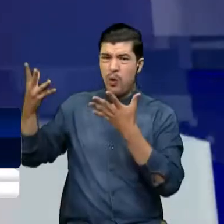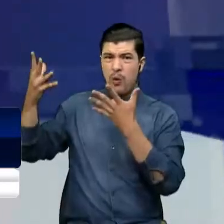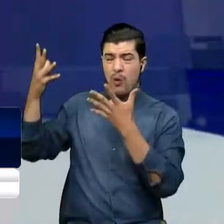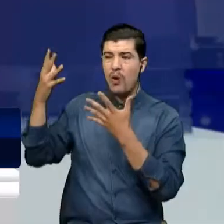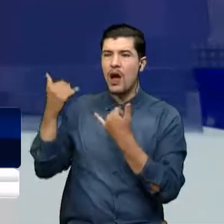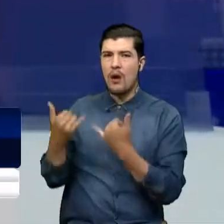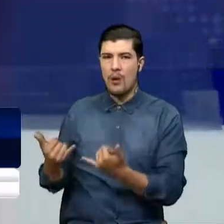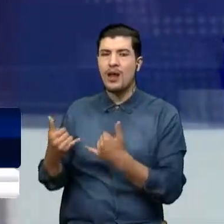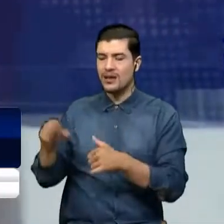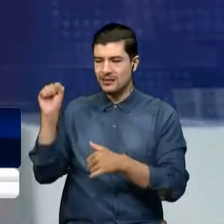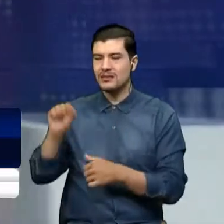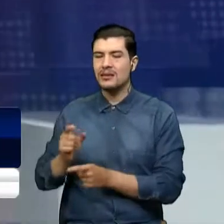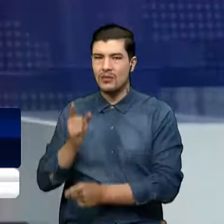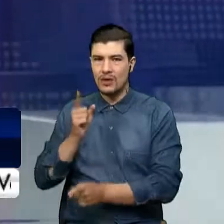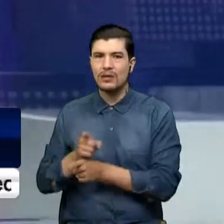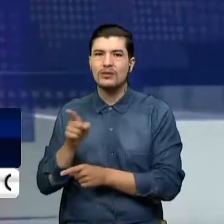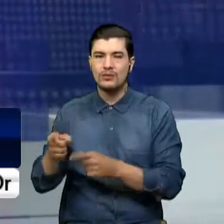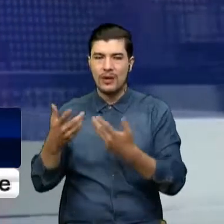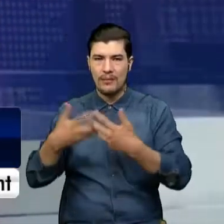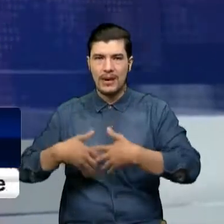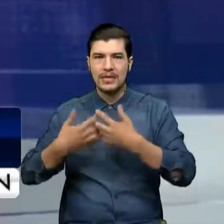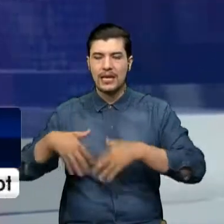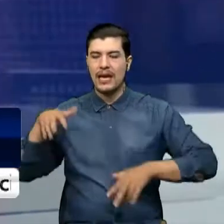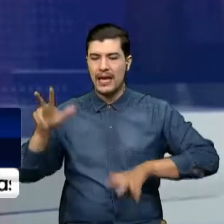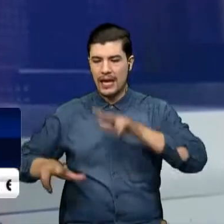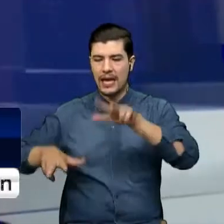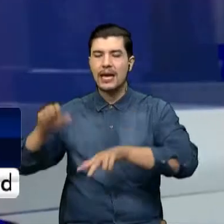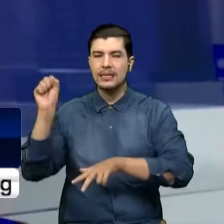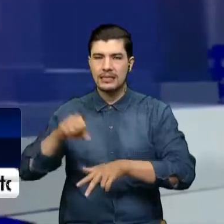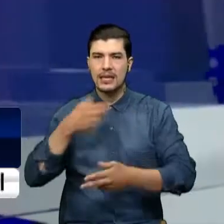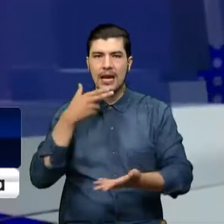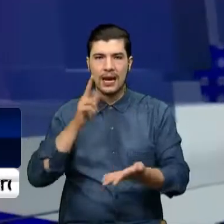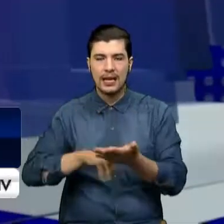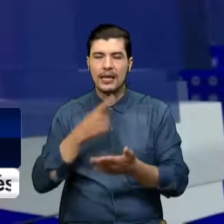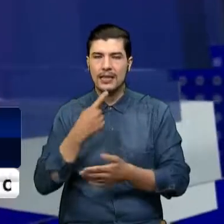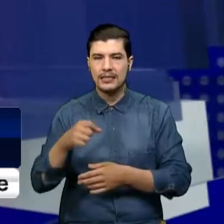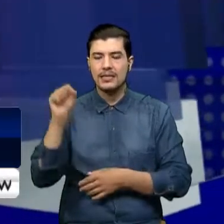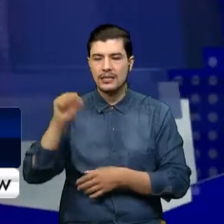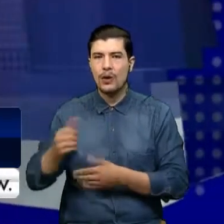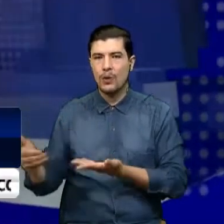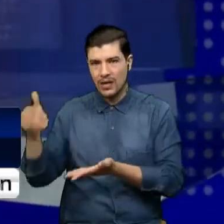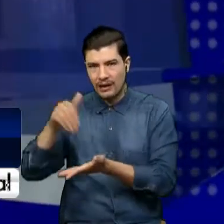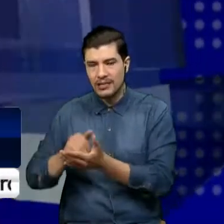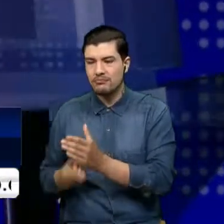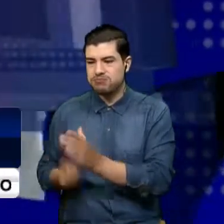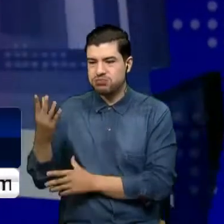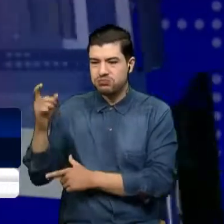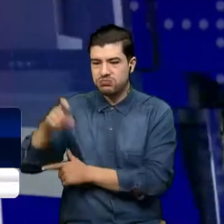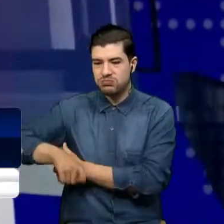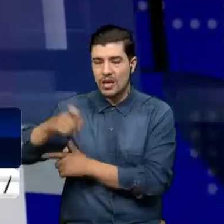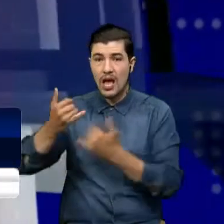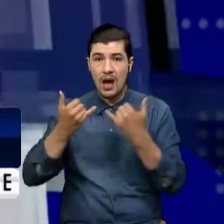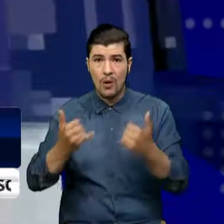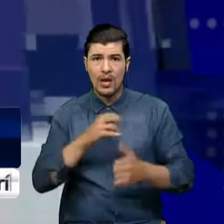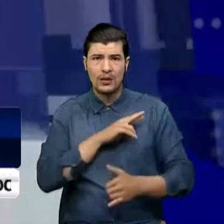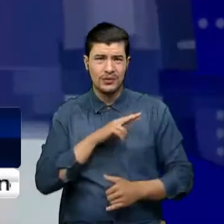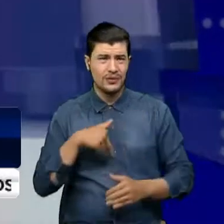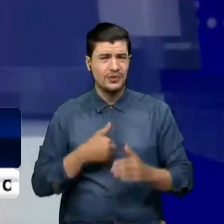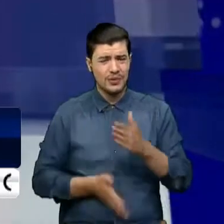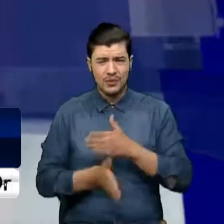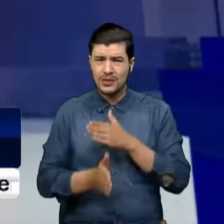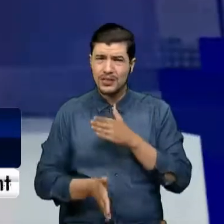finalmente aceptada y confirmada por la misma petrolera a través de un comunicado de prensa. El sistema informativo del canal TRO continúa informando de